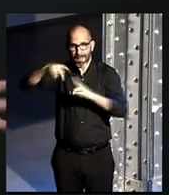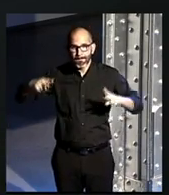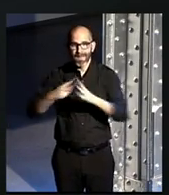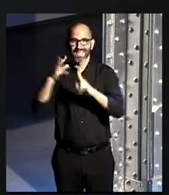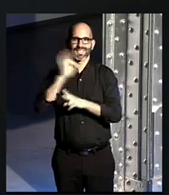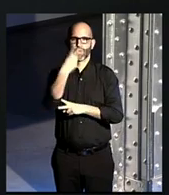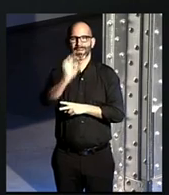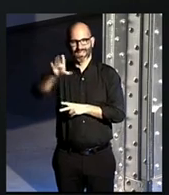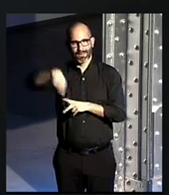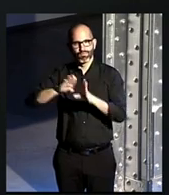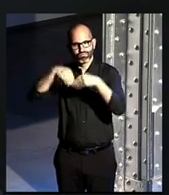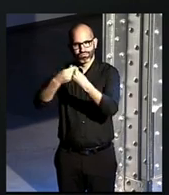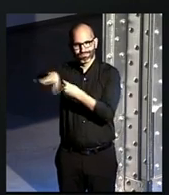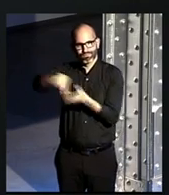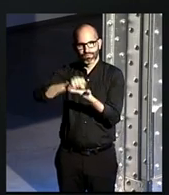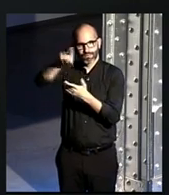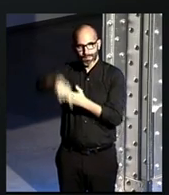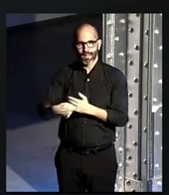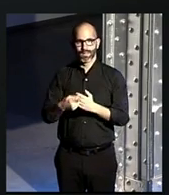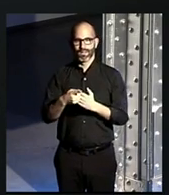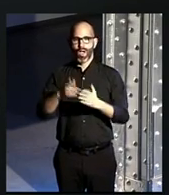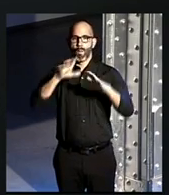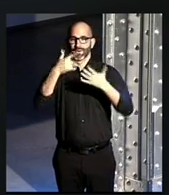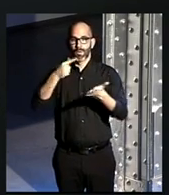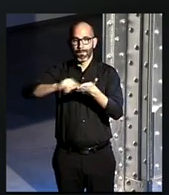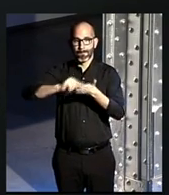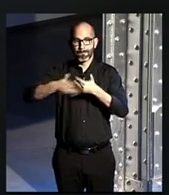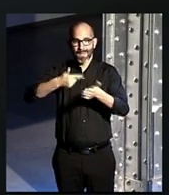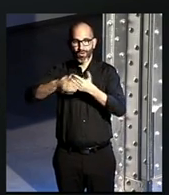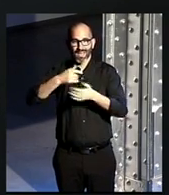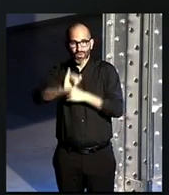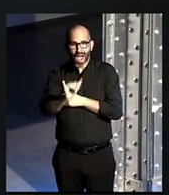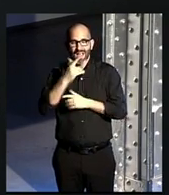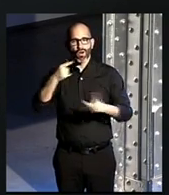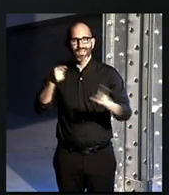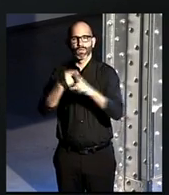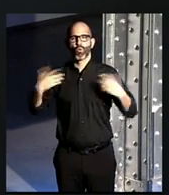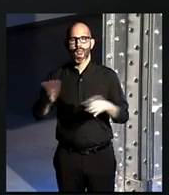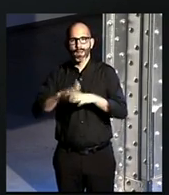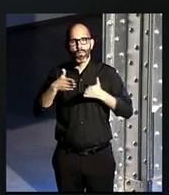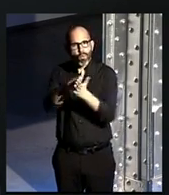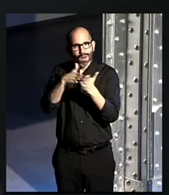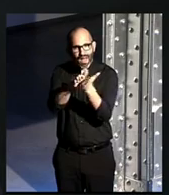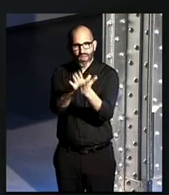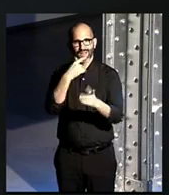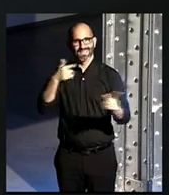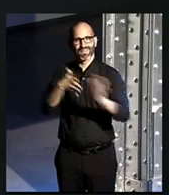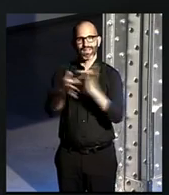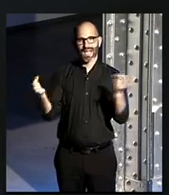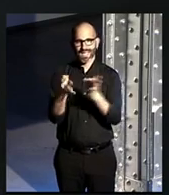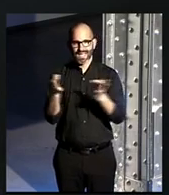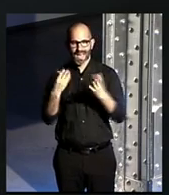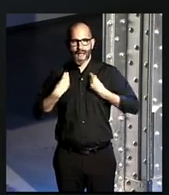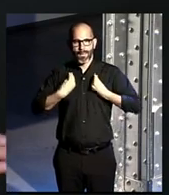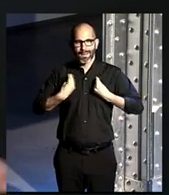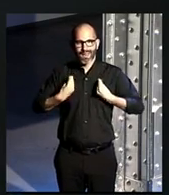XX. Así, el manuscrito que tenemos, pero es un manuscrito destinado a la publicación, es decir, con la mitad de